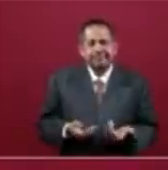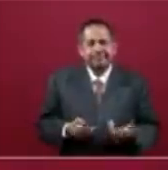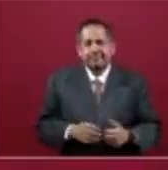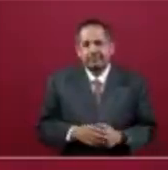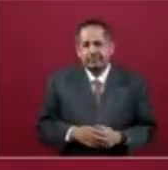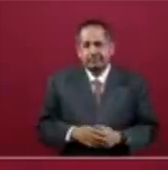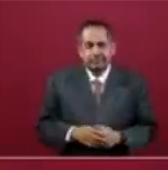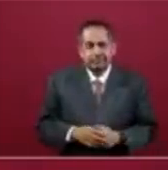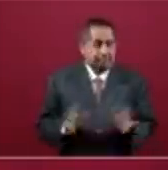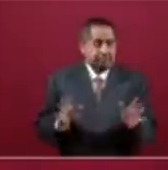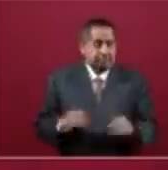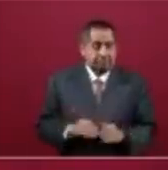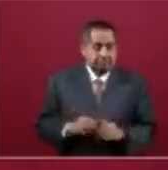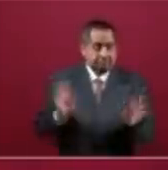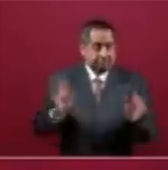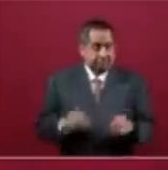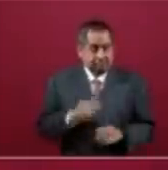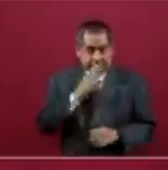y ya.